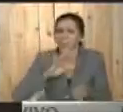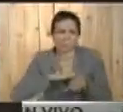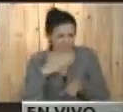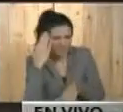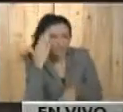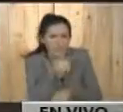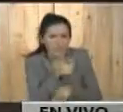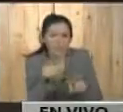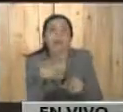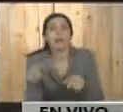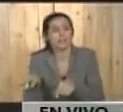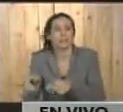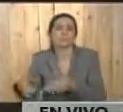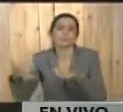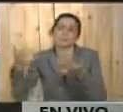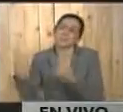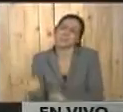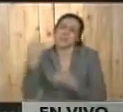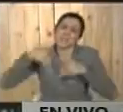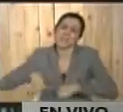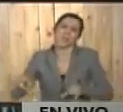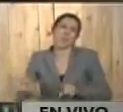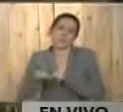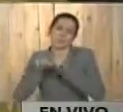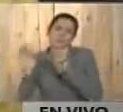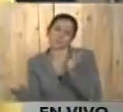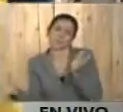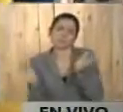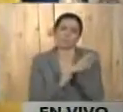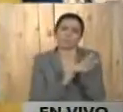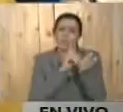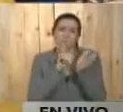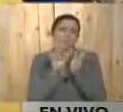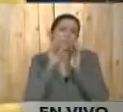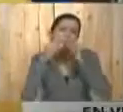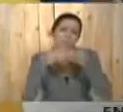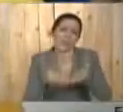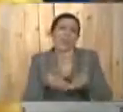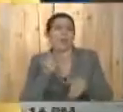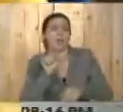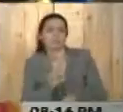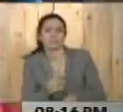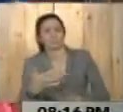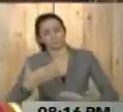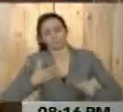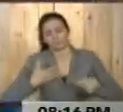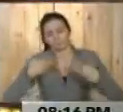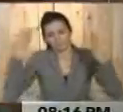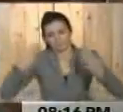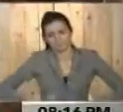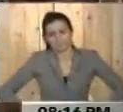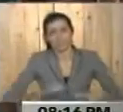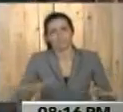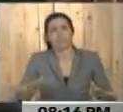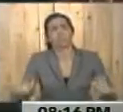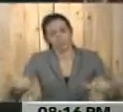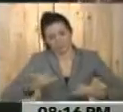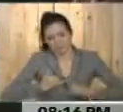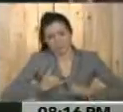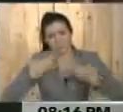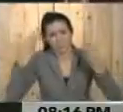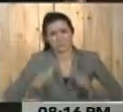Porque era el nombre de mi primer hijo. Ese soy yo de quien les estoy